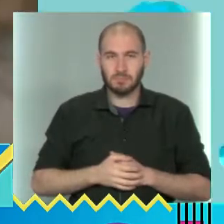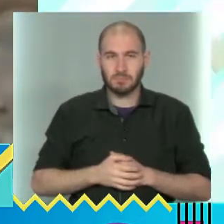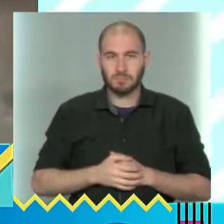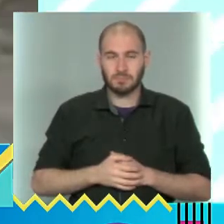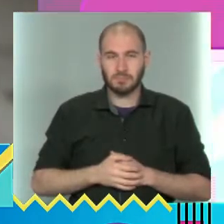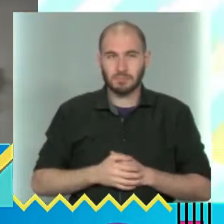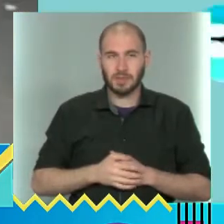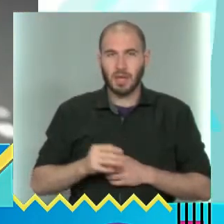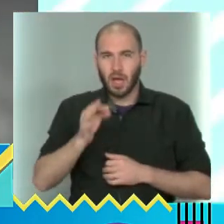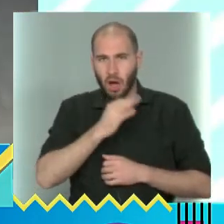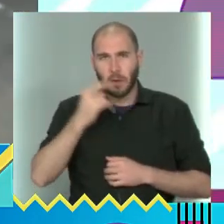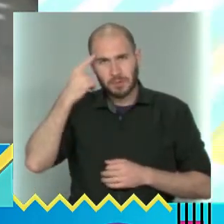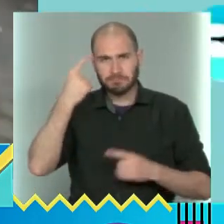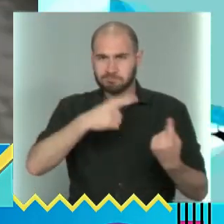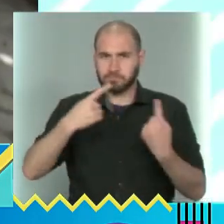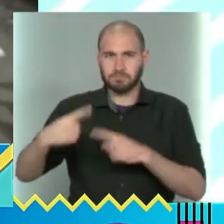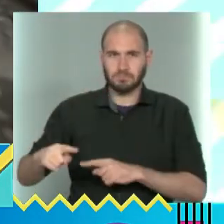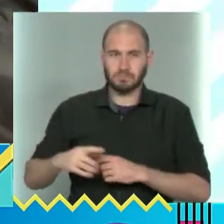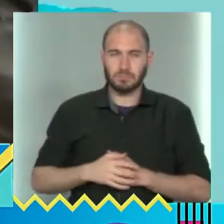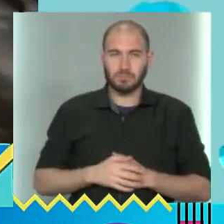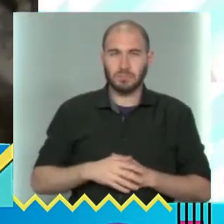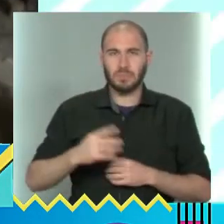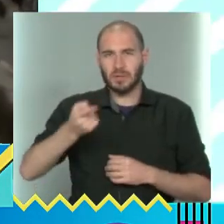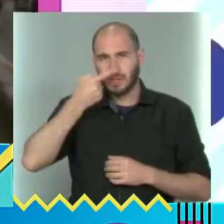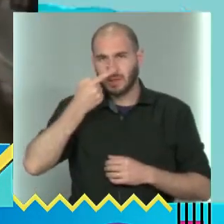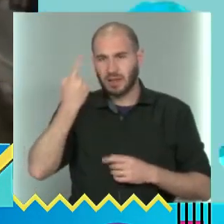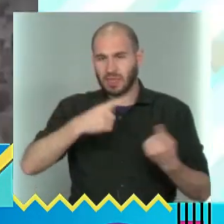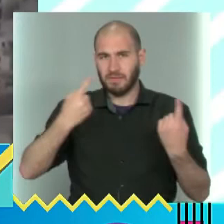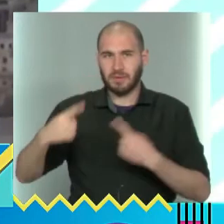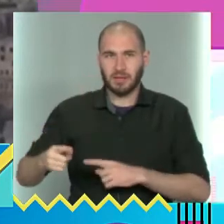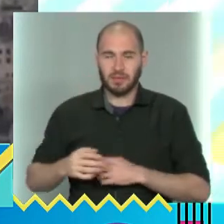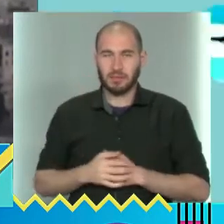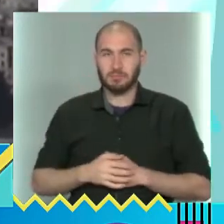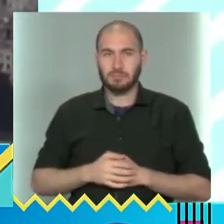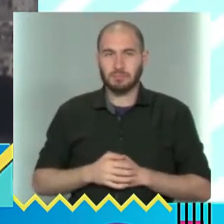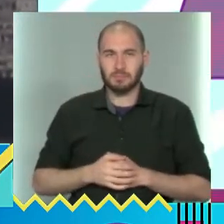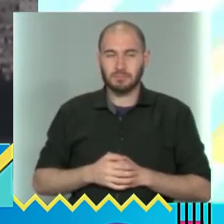Porque hay miradas distintas y porque hay intereses distintos, obviamente.